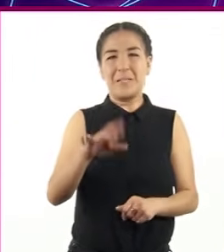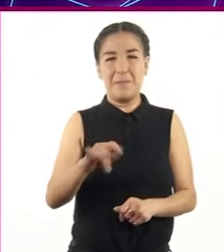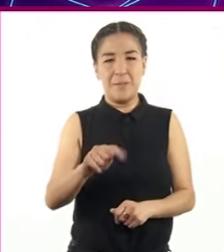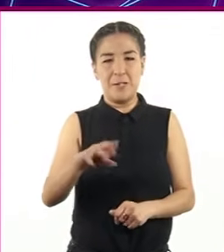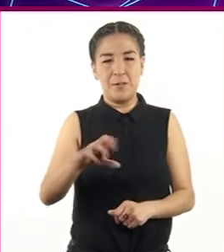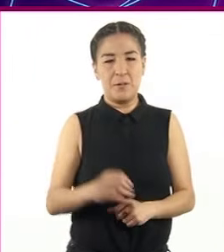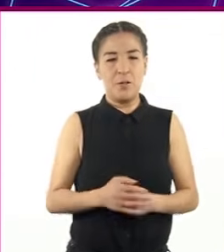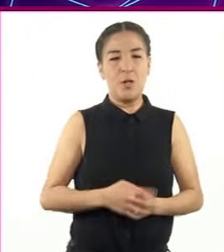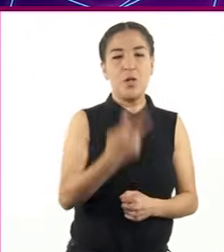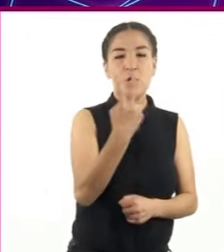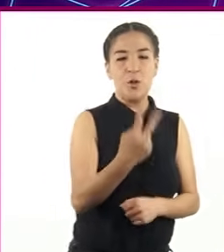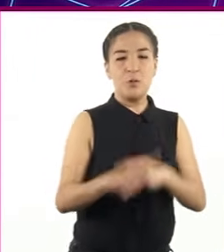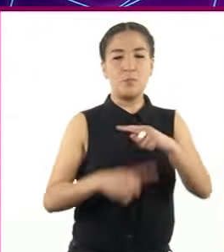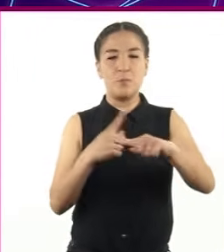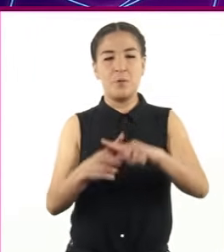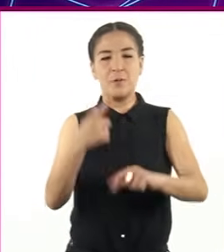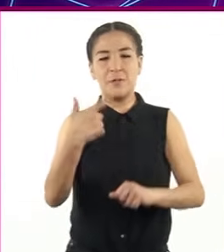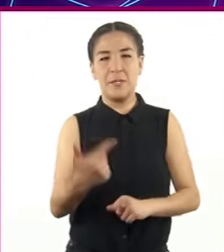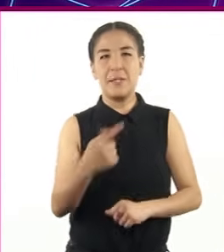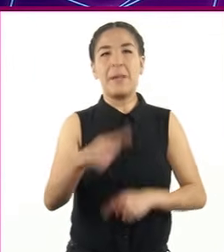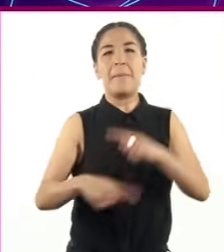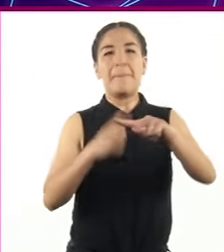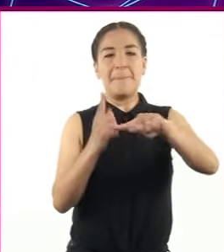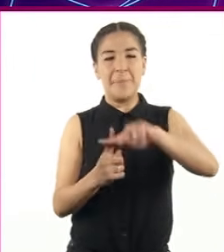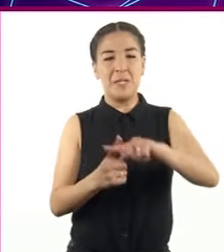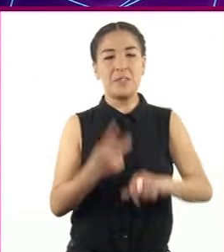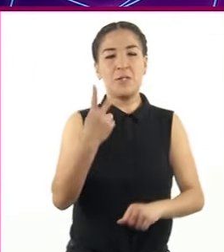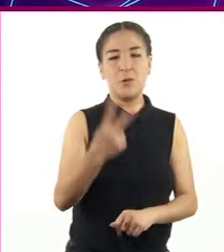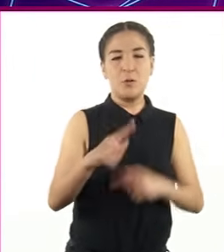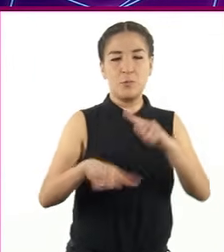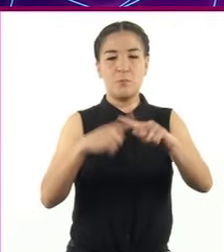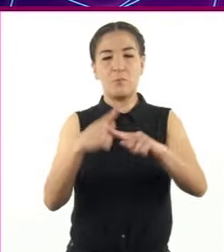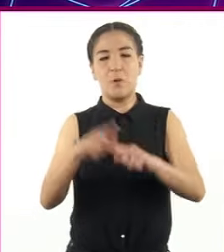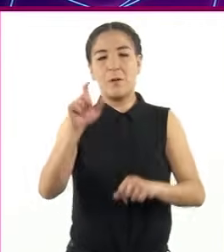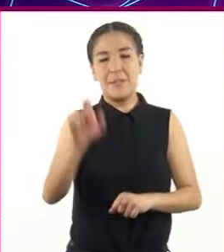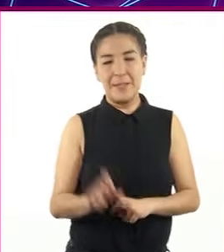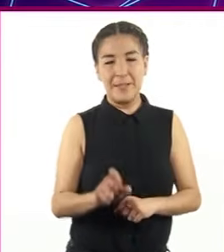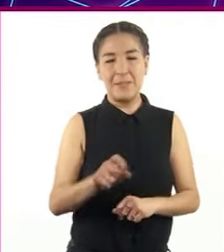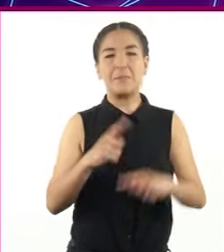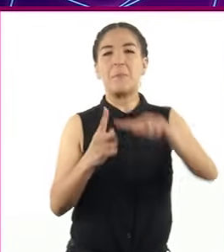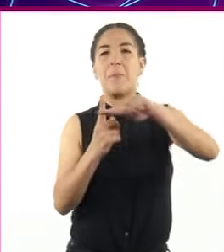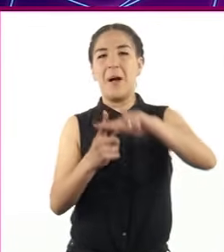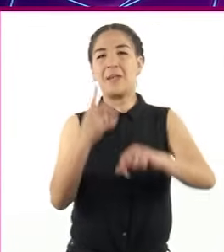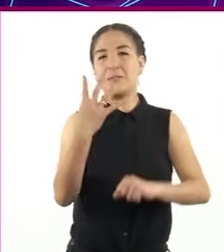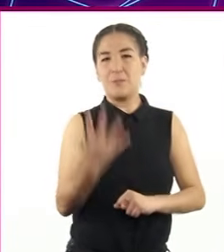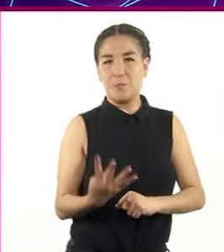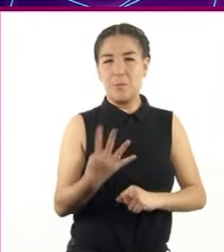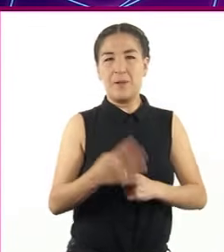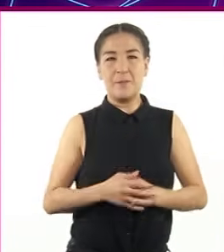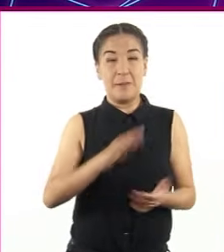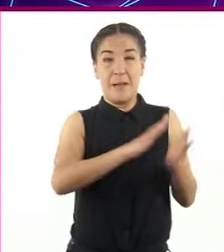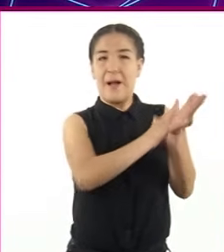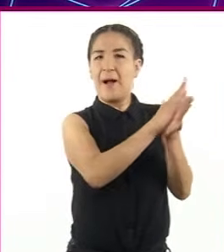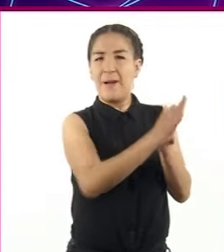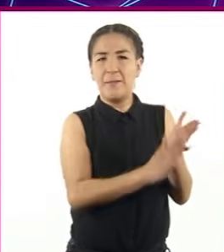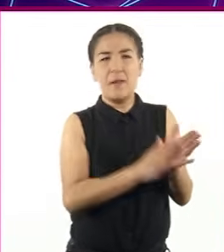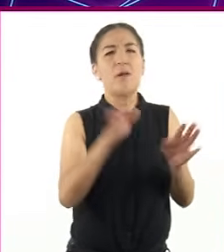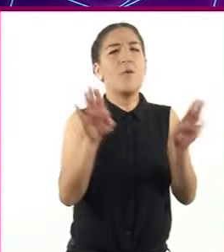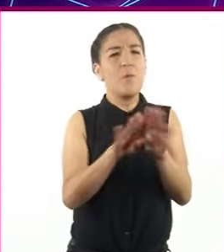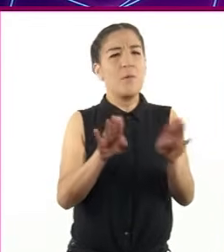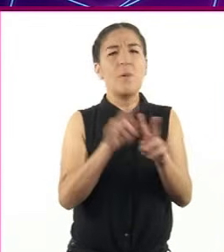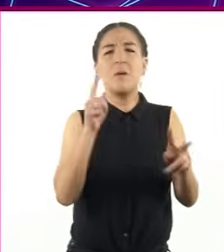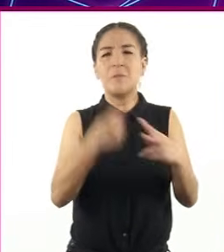es 2 por 7 más 2 por x más 4. El área se puede